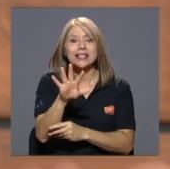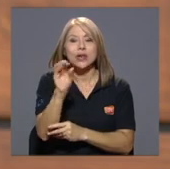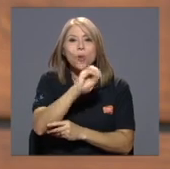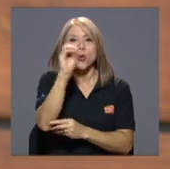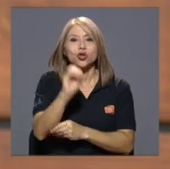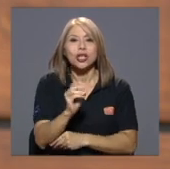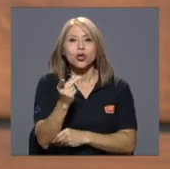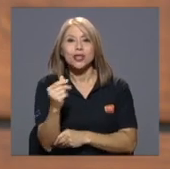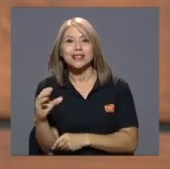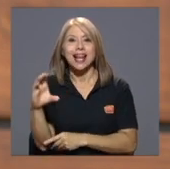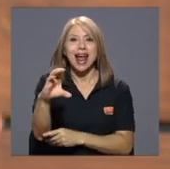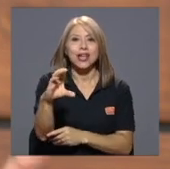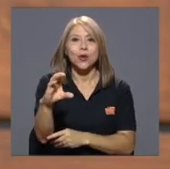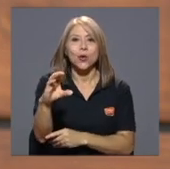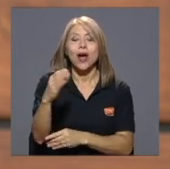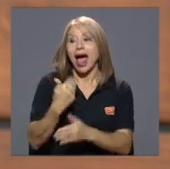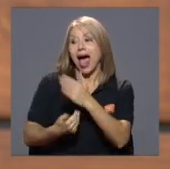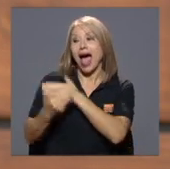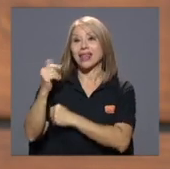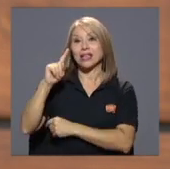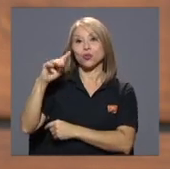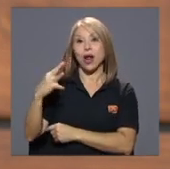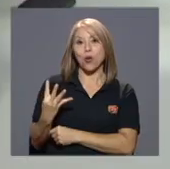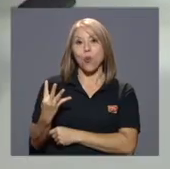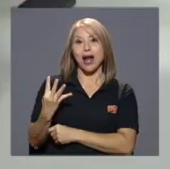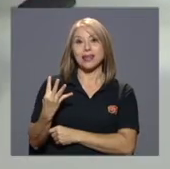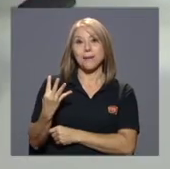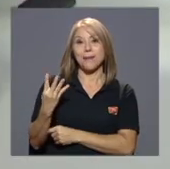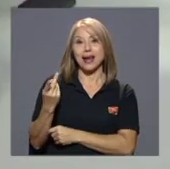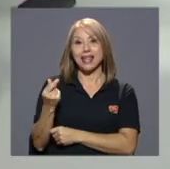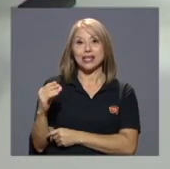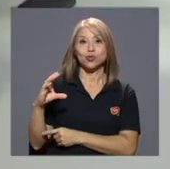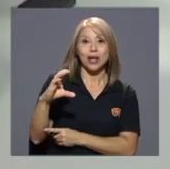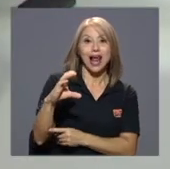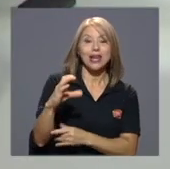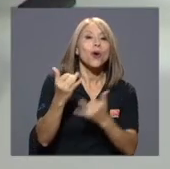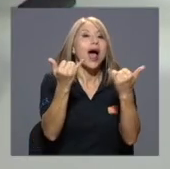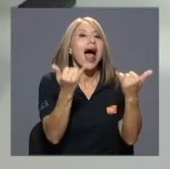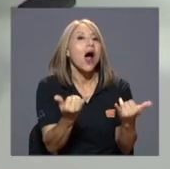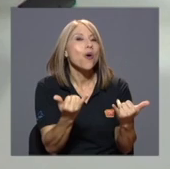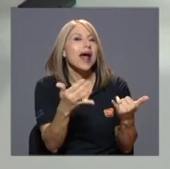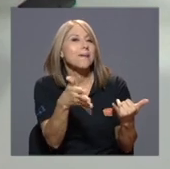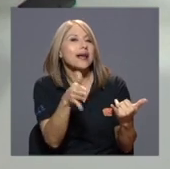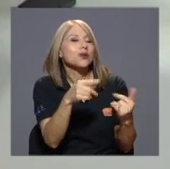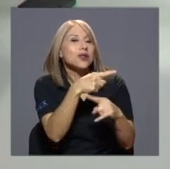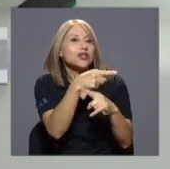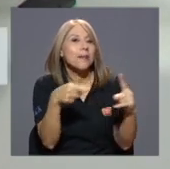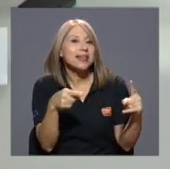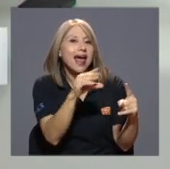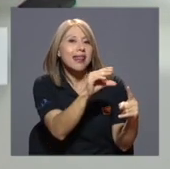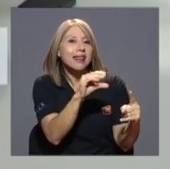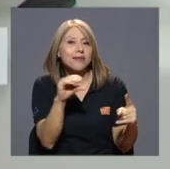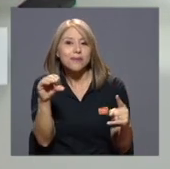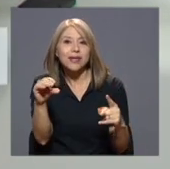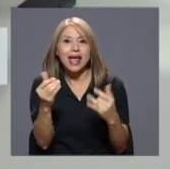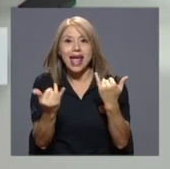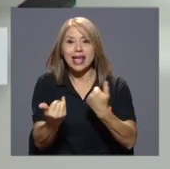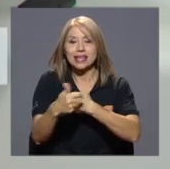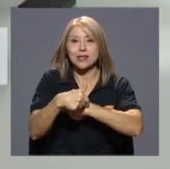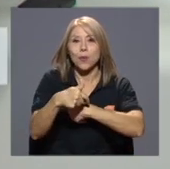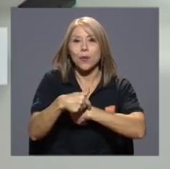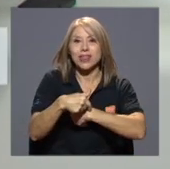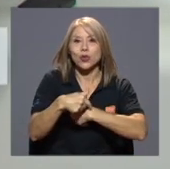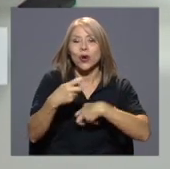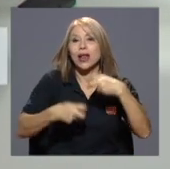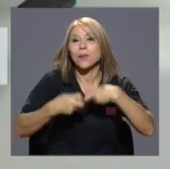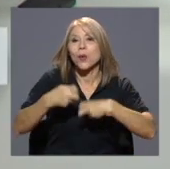en vez de una cuarta parte de su salario, más o menos la mitad. Entonces, en este momento el problema que tenés es que los beneficios son